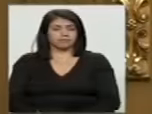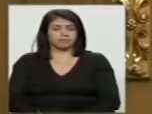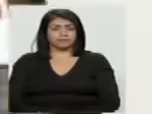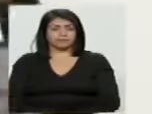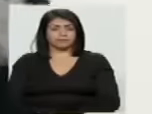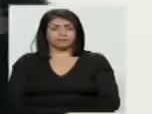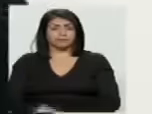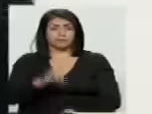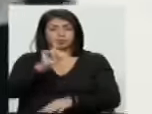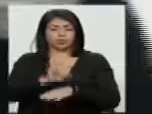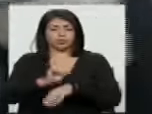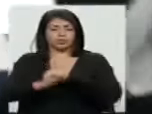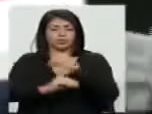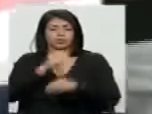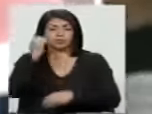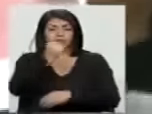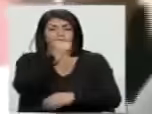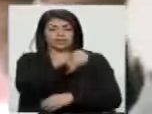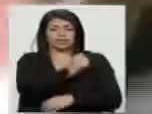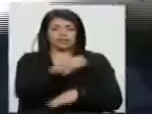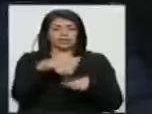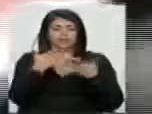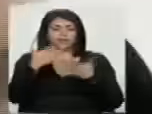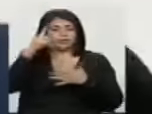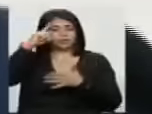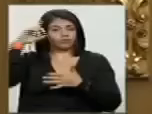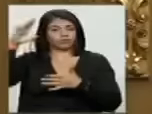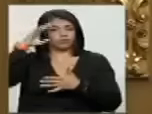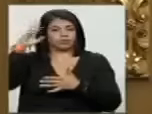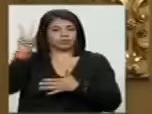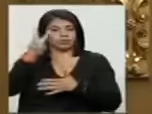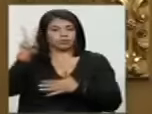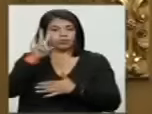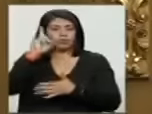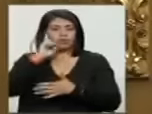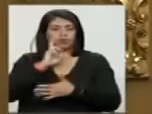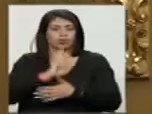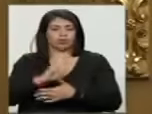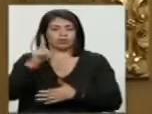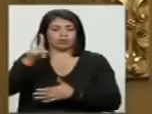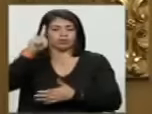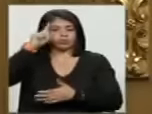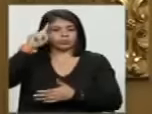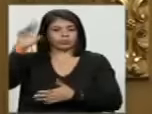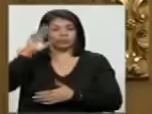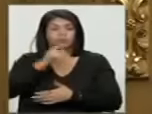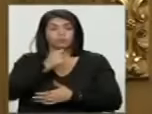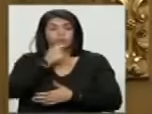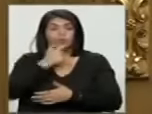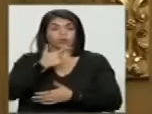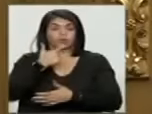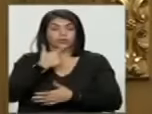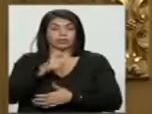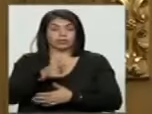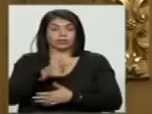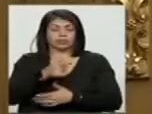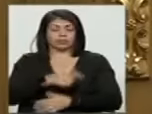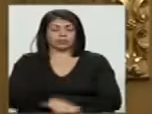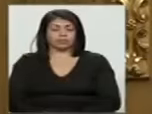lo único que hizo para ser asesinada es soñar con una Venezuela bolivariana, una Venezuela bonita, una Venezuela